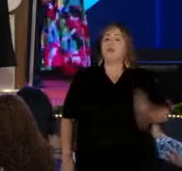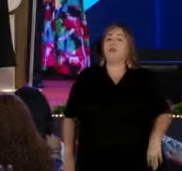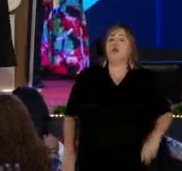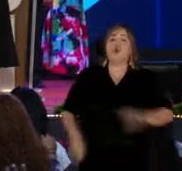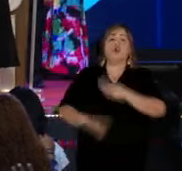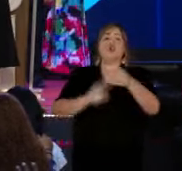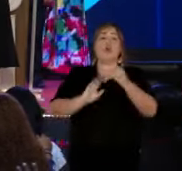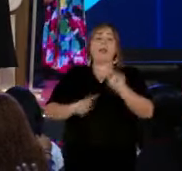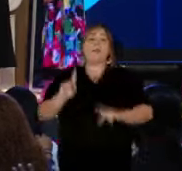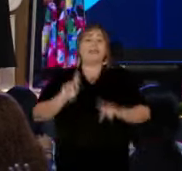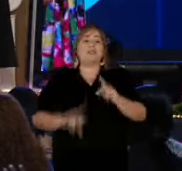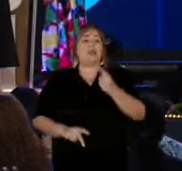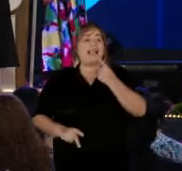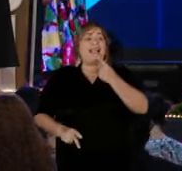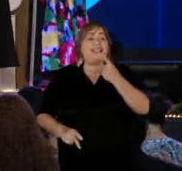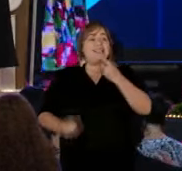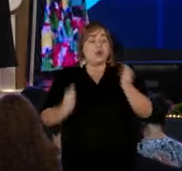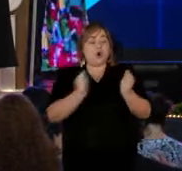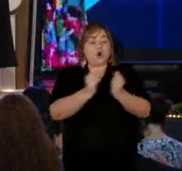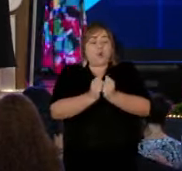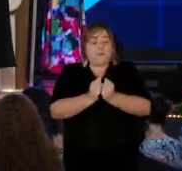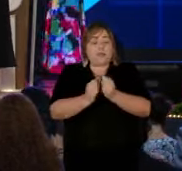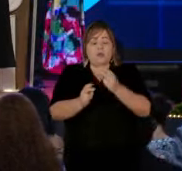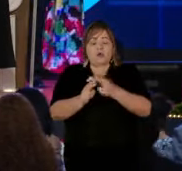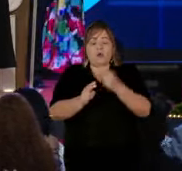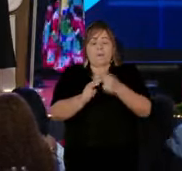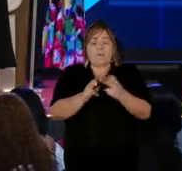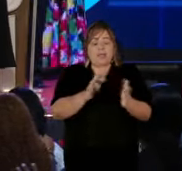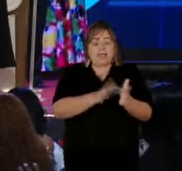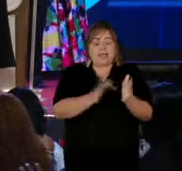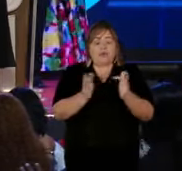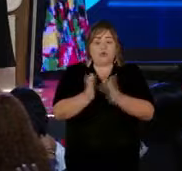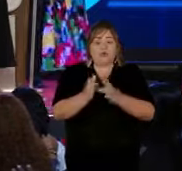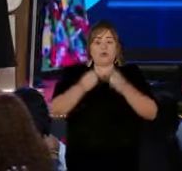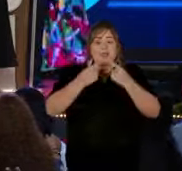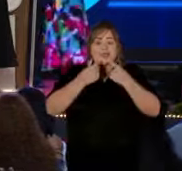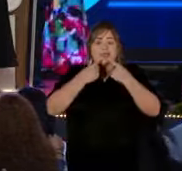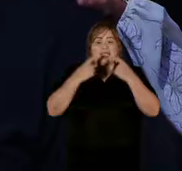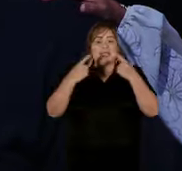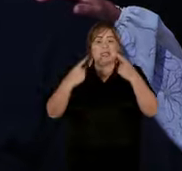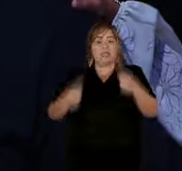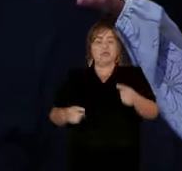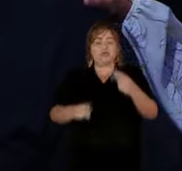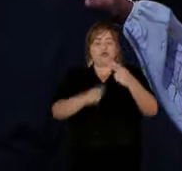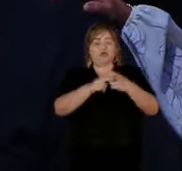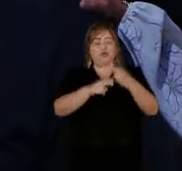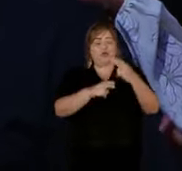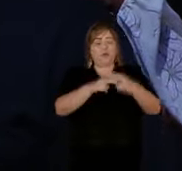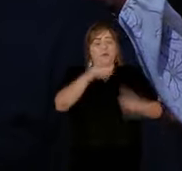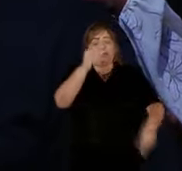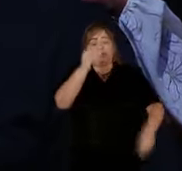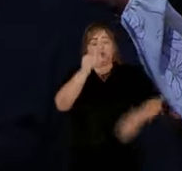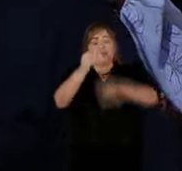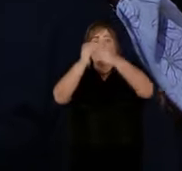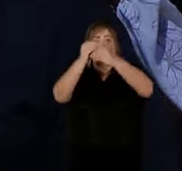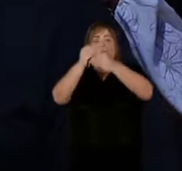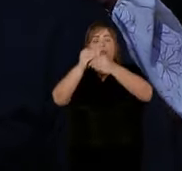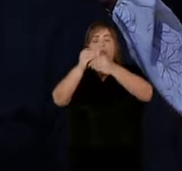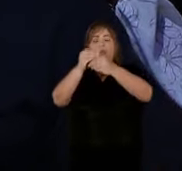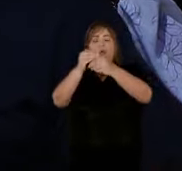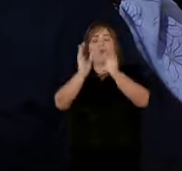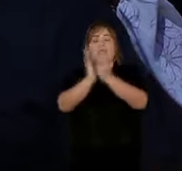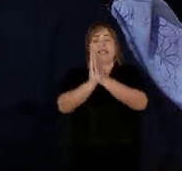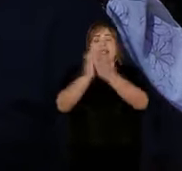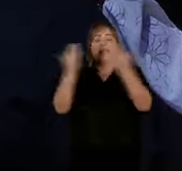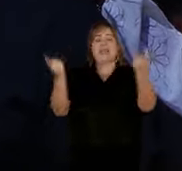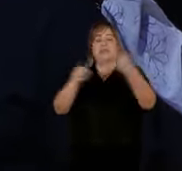esta oración conmigo, en el nombre de Jesús declaramos que sus nombres han inscrito en el libro de la vida, que vienen